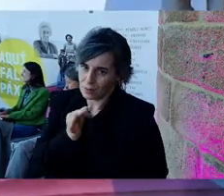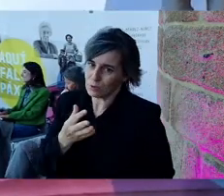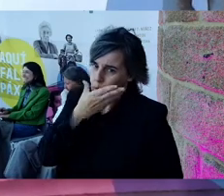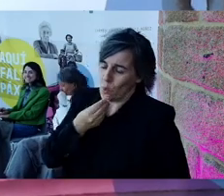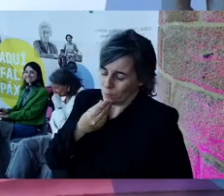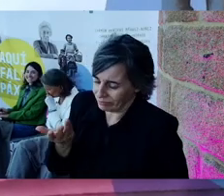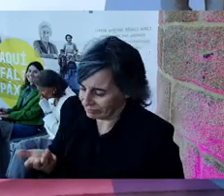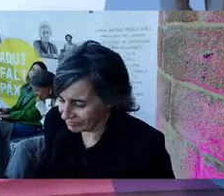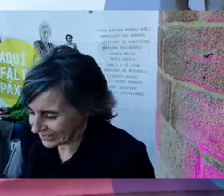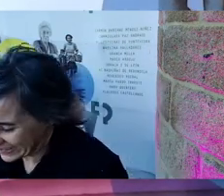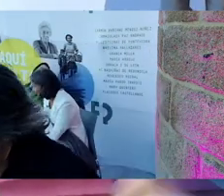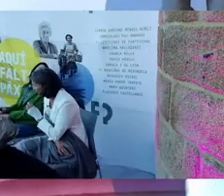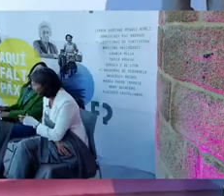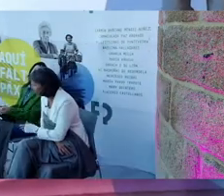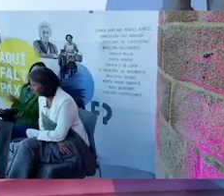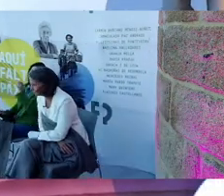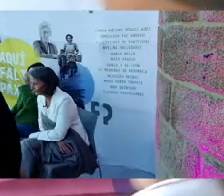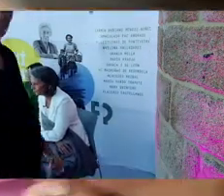seguro que era guapísimo.